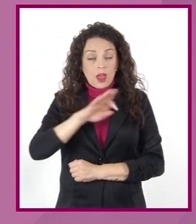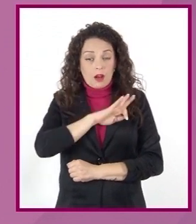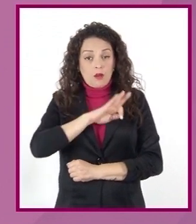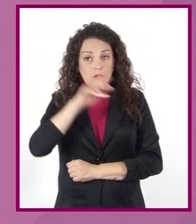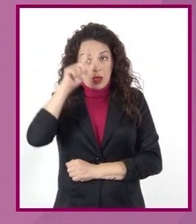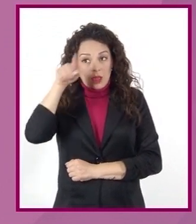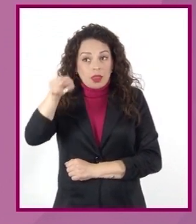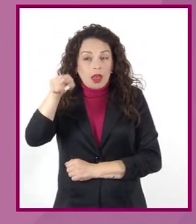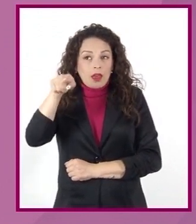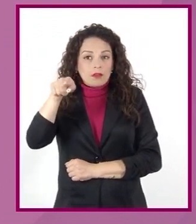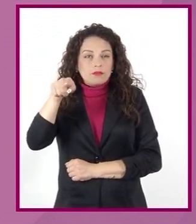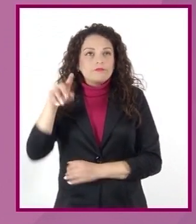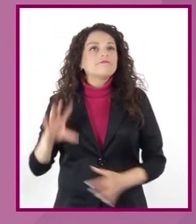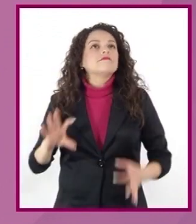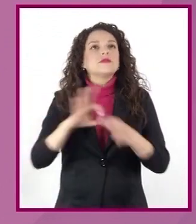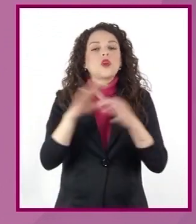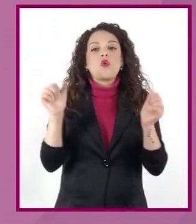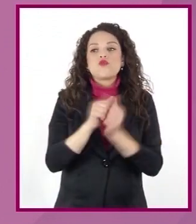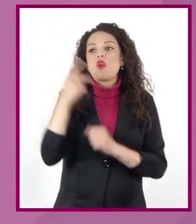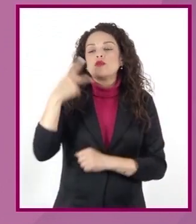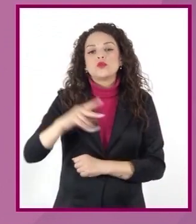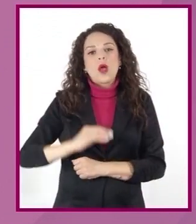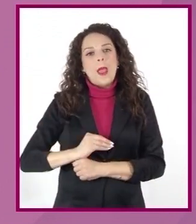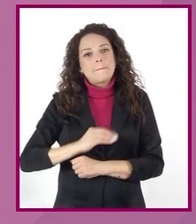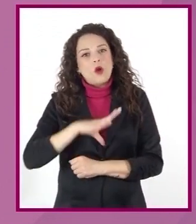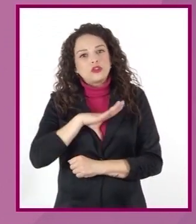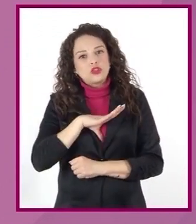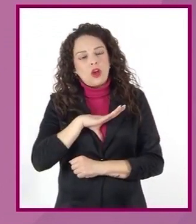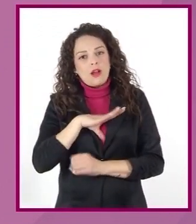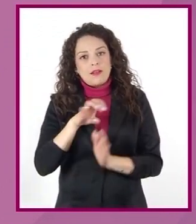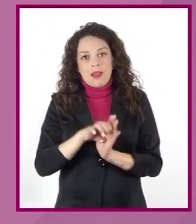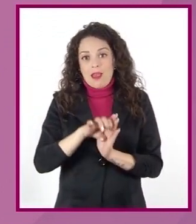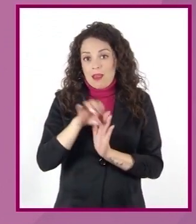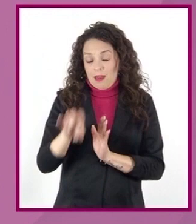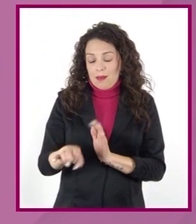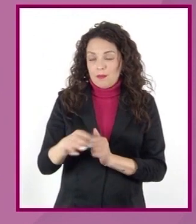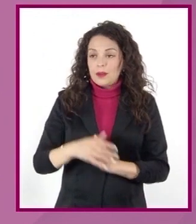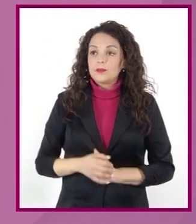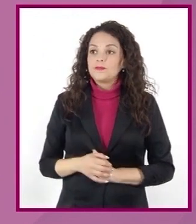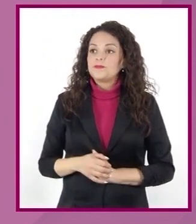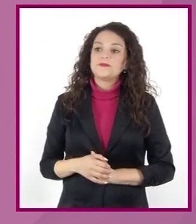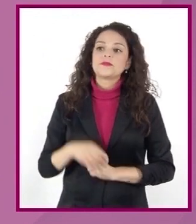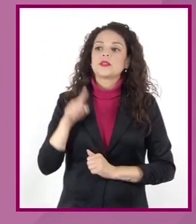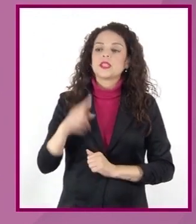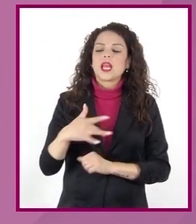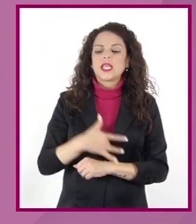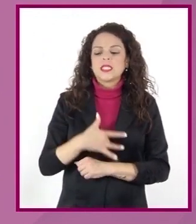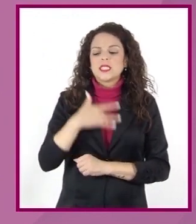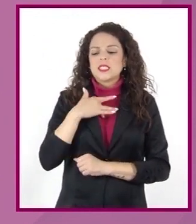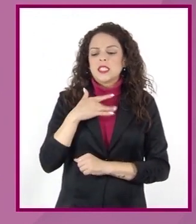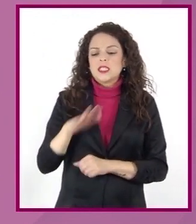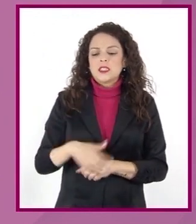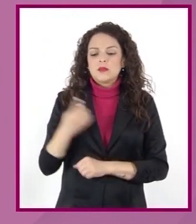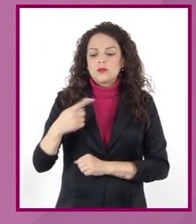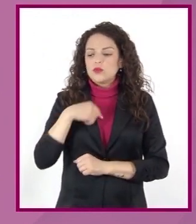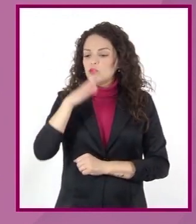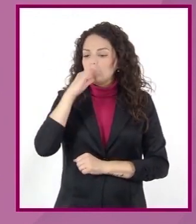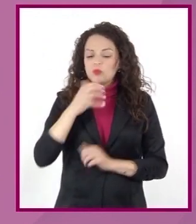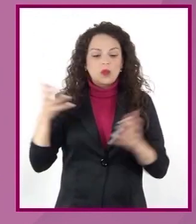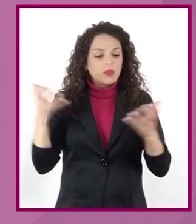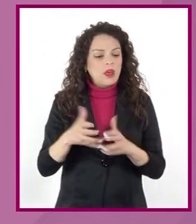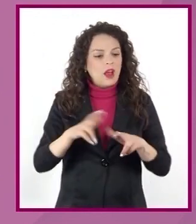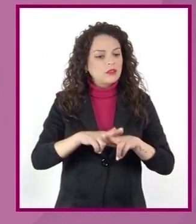que él manifestó, como por ejemplo, lo que se puede sentir al no poder practicar ciertas